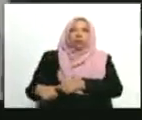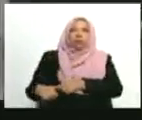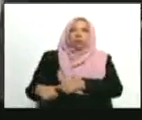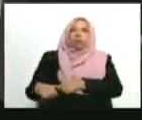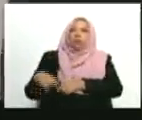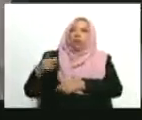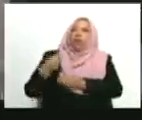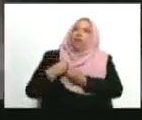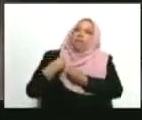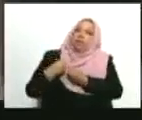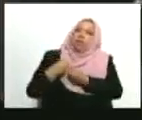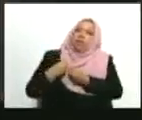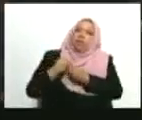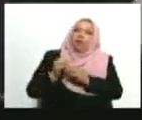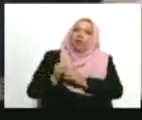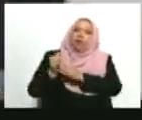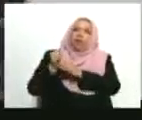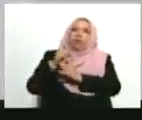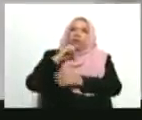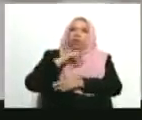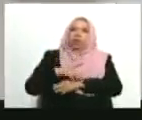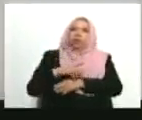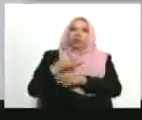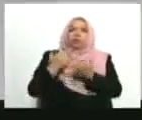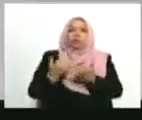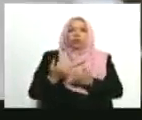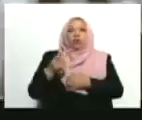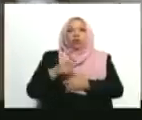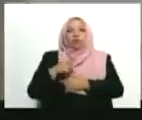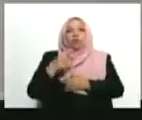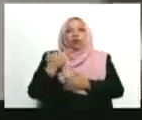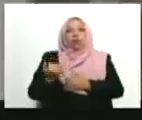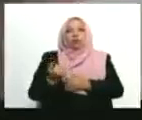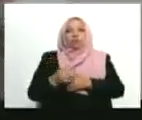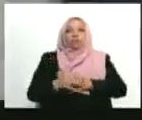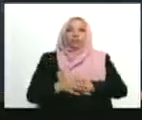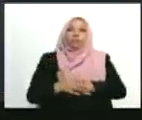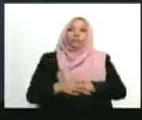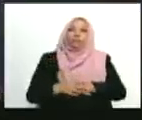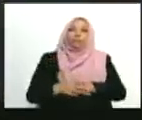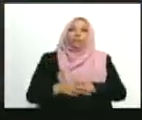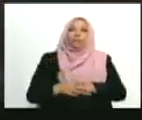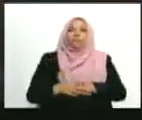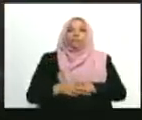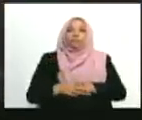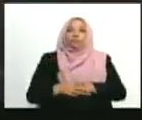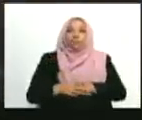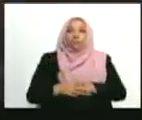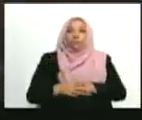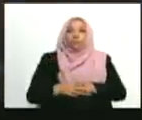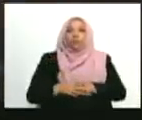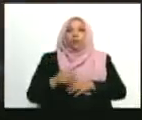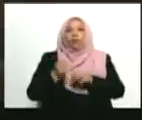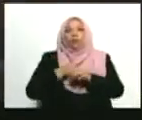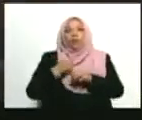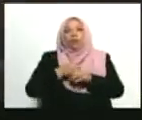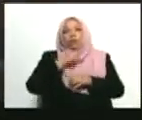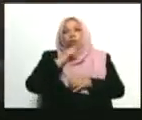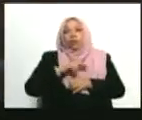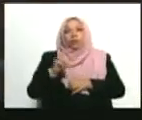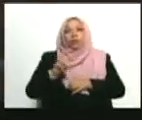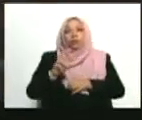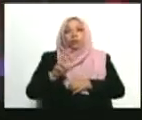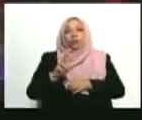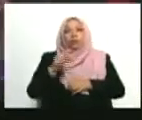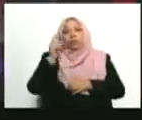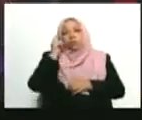Allende vive y su legado está más vigente que nunca. En este sentido, en el marco de esta conmemoración histórica que ha tenido lugar